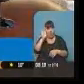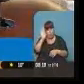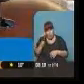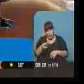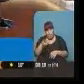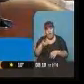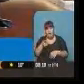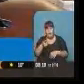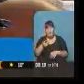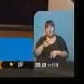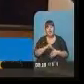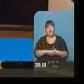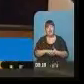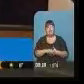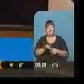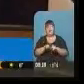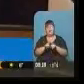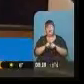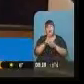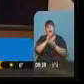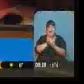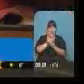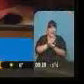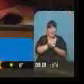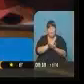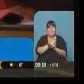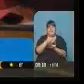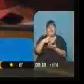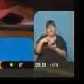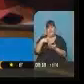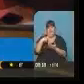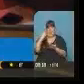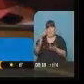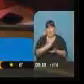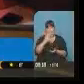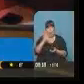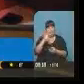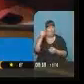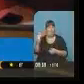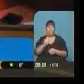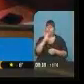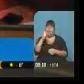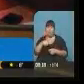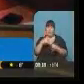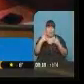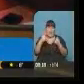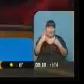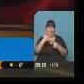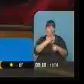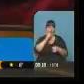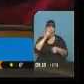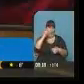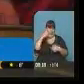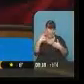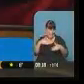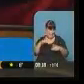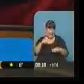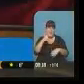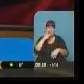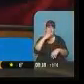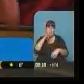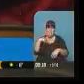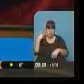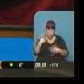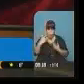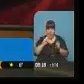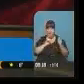que el la limitante de nuestra producción es fundamentalmente el costo del flete si nosotros podemos